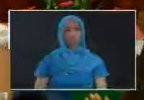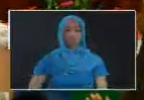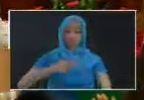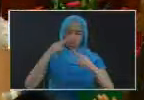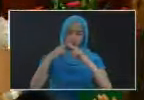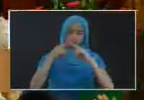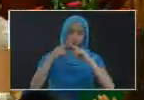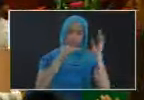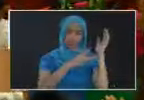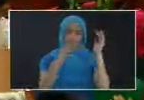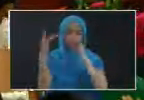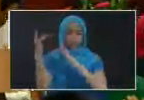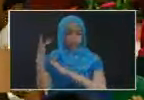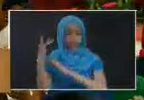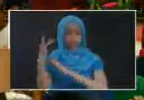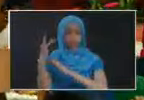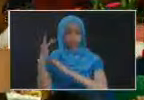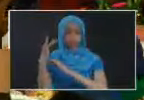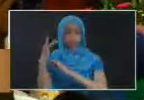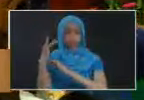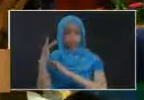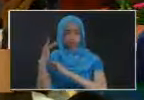En el nombre de Jesús.